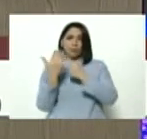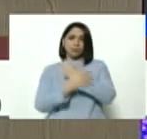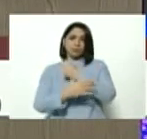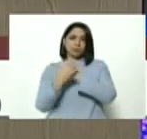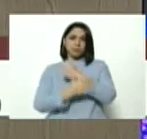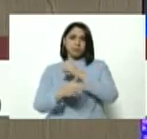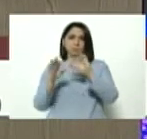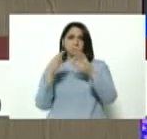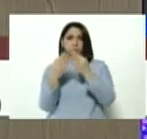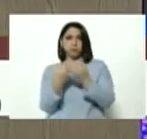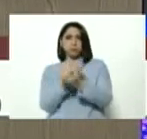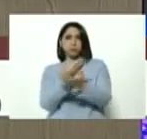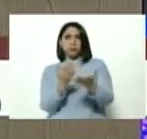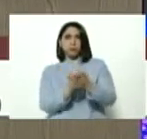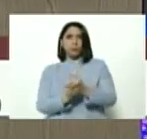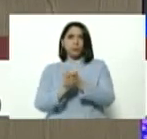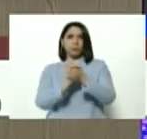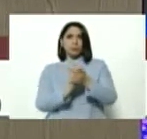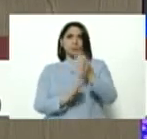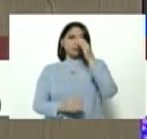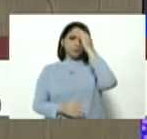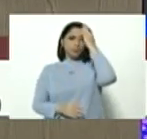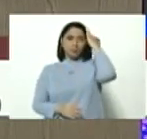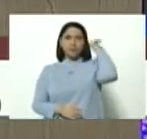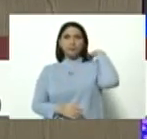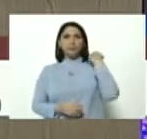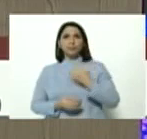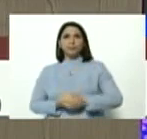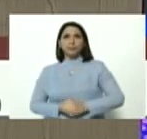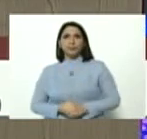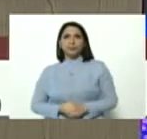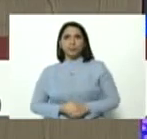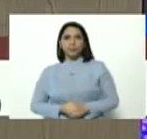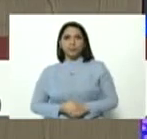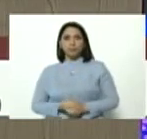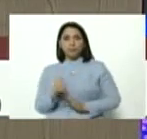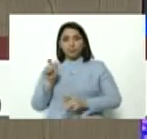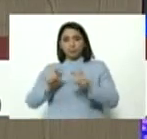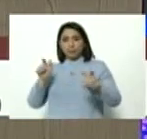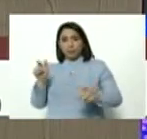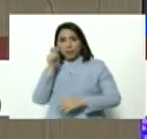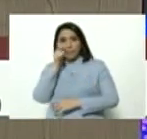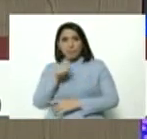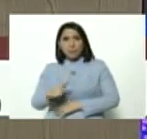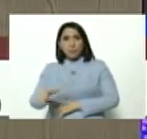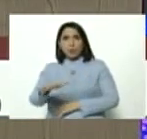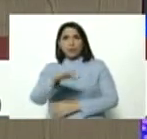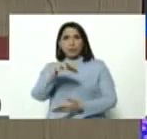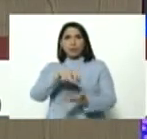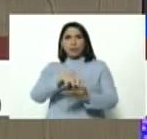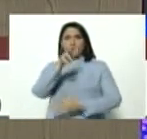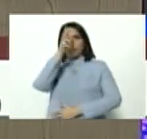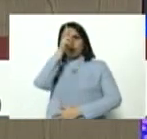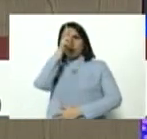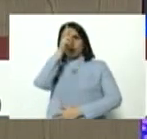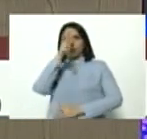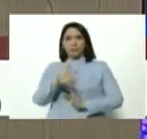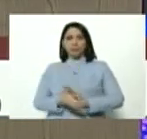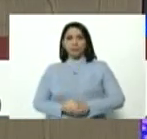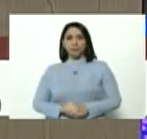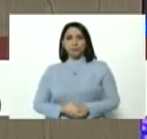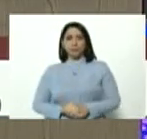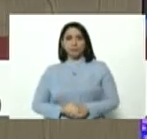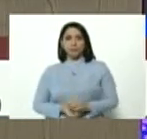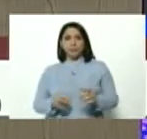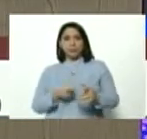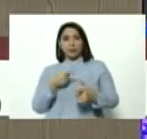a todos los familiares de esta señora y a los habitantes del pueblo del estado Falcón. Para